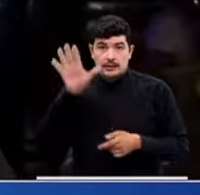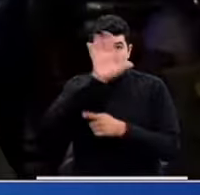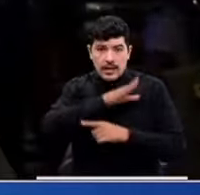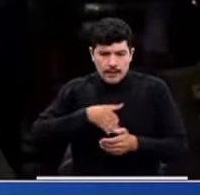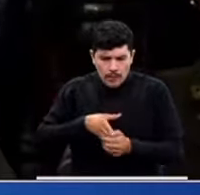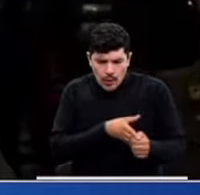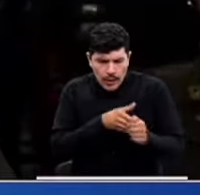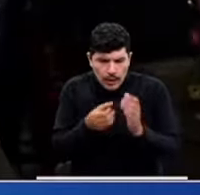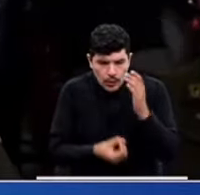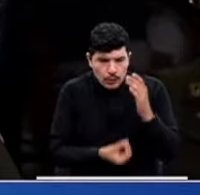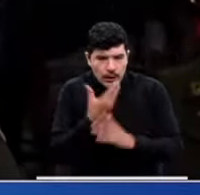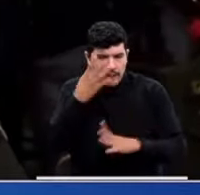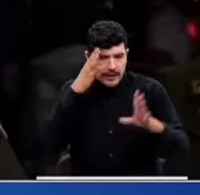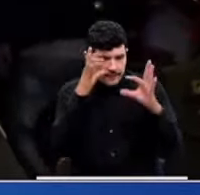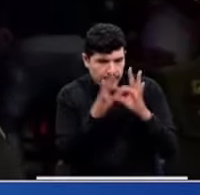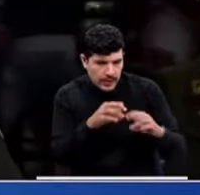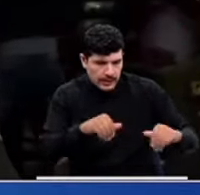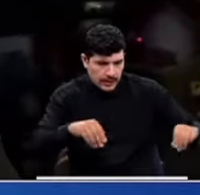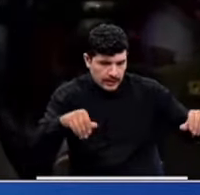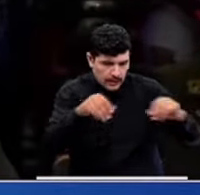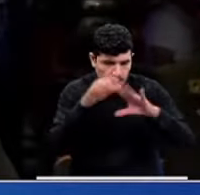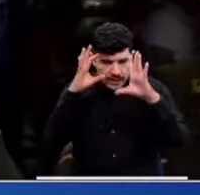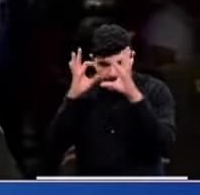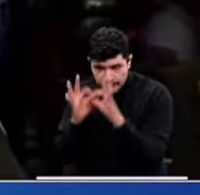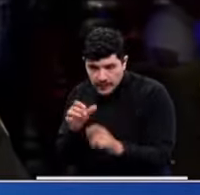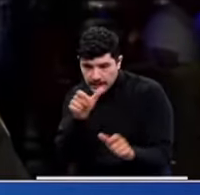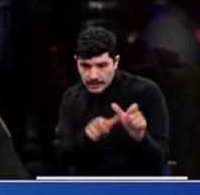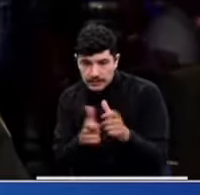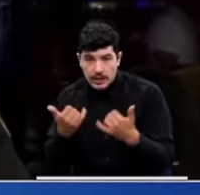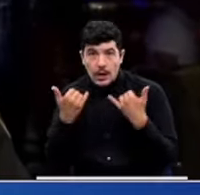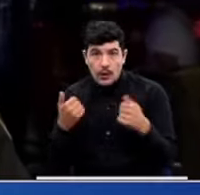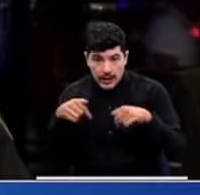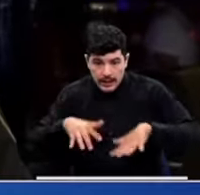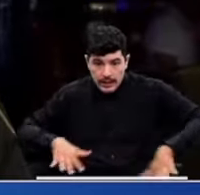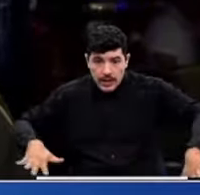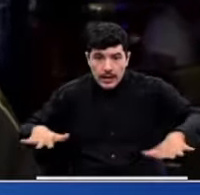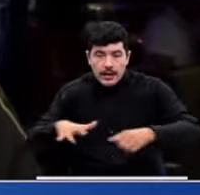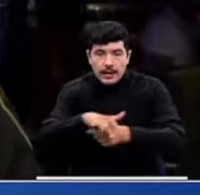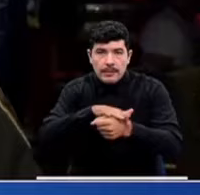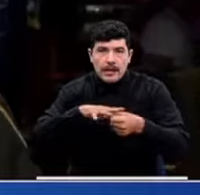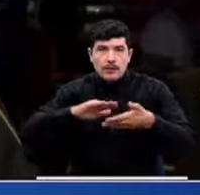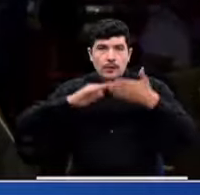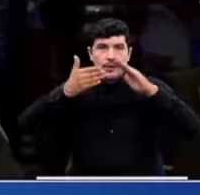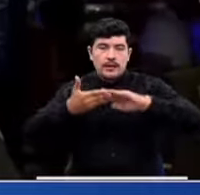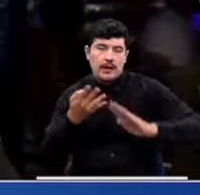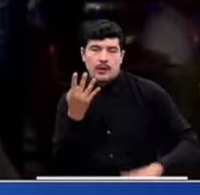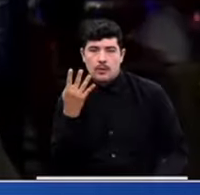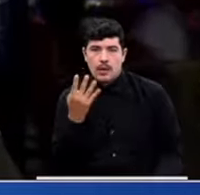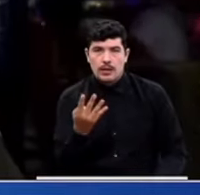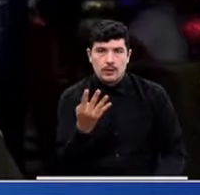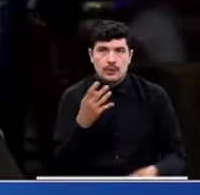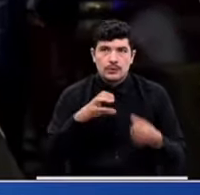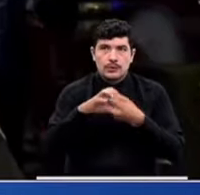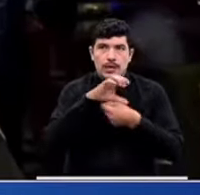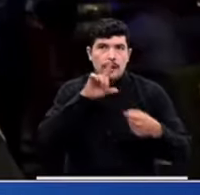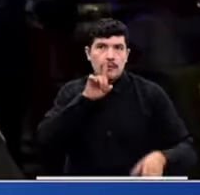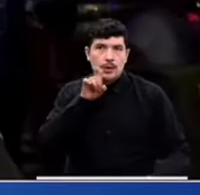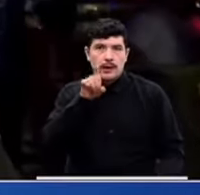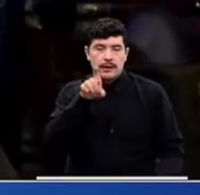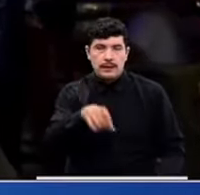las personas y a los territorios, nos encontramos el día de hoy en la Comuna 4, de la ciudad de